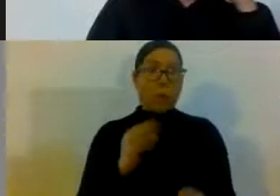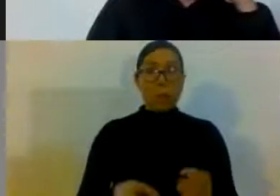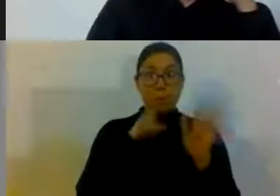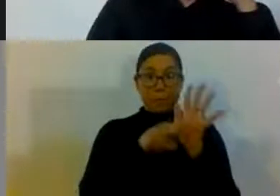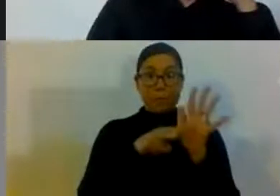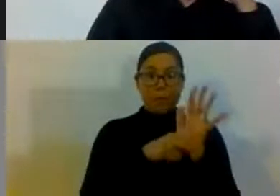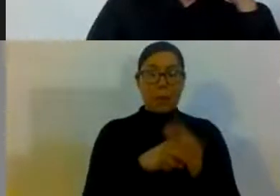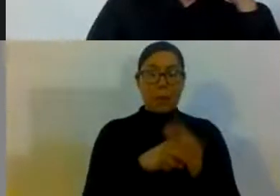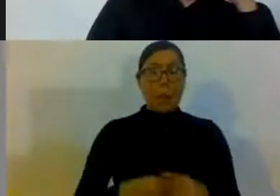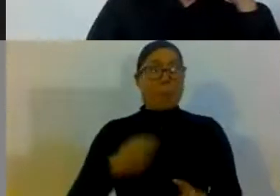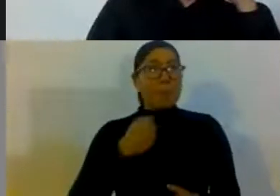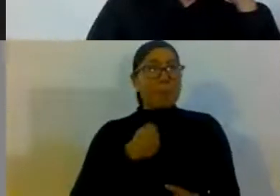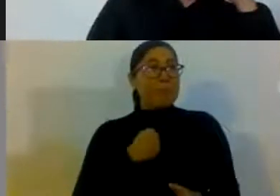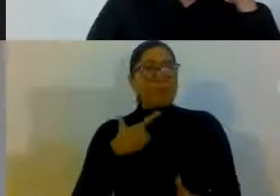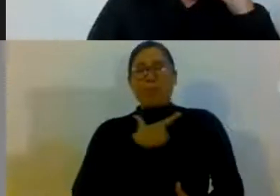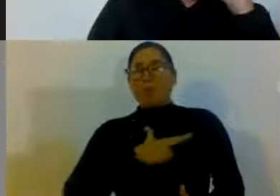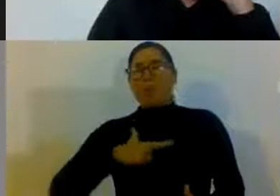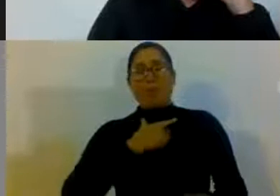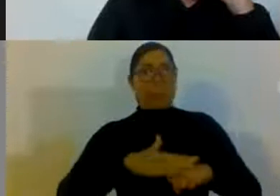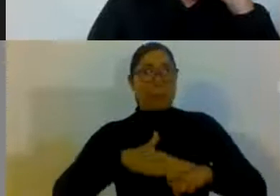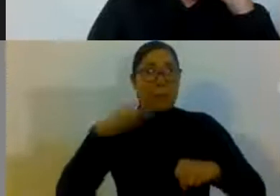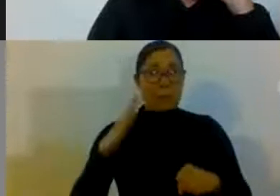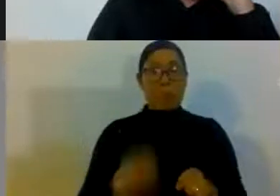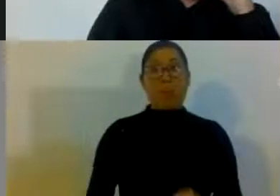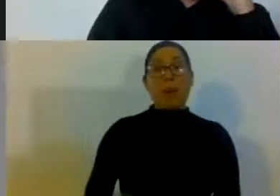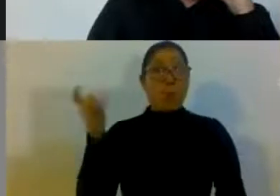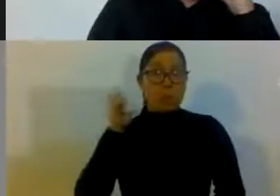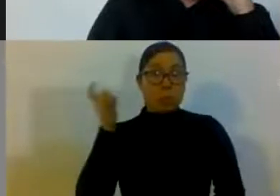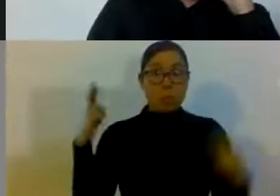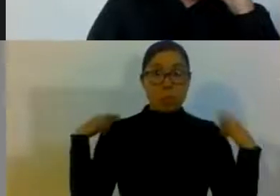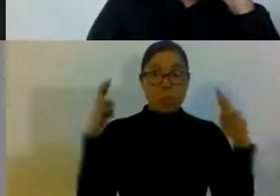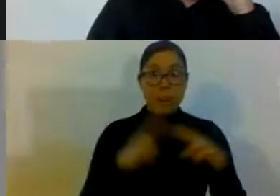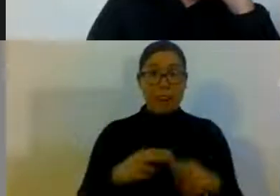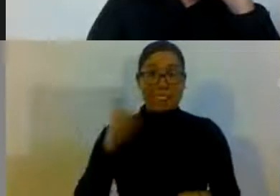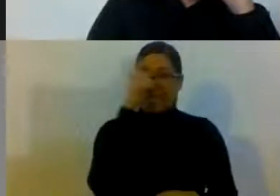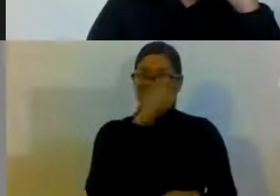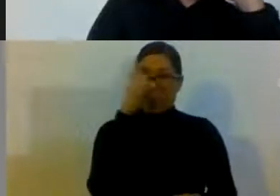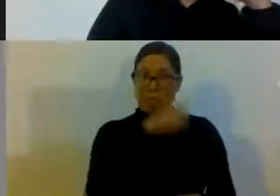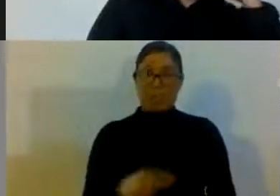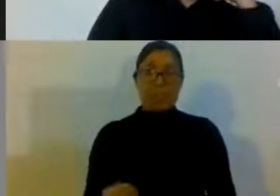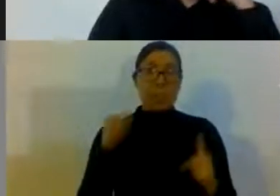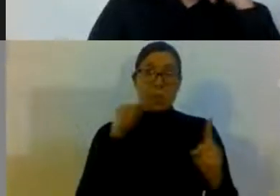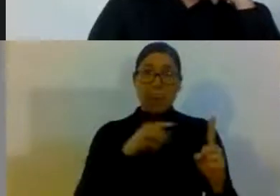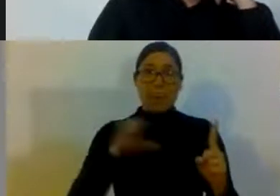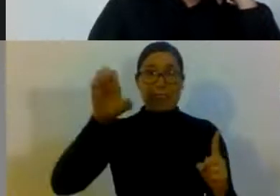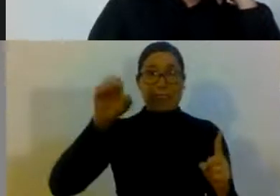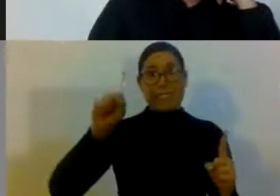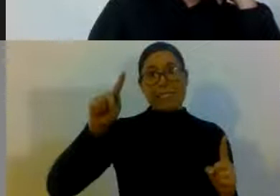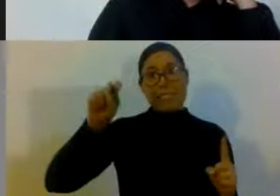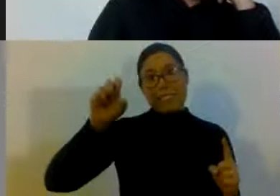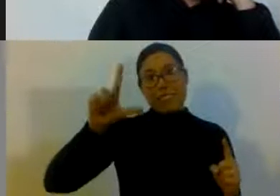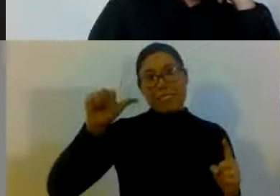que el consejo que le da la maestra a Estela, que realmente muchas de las